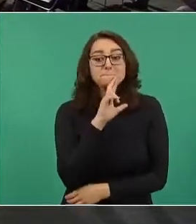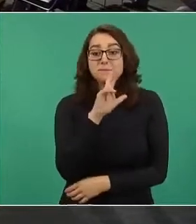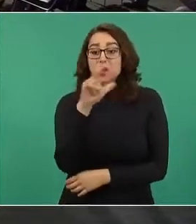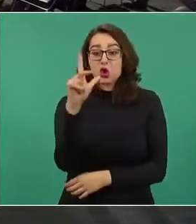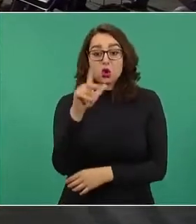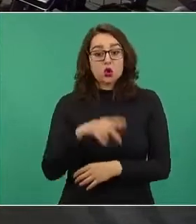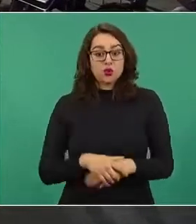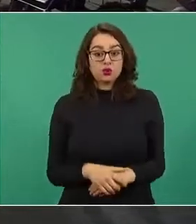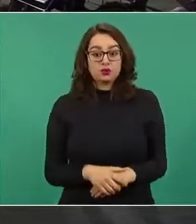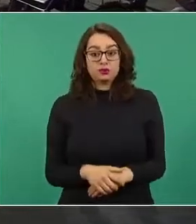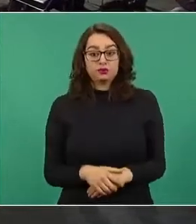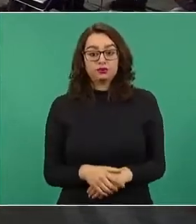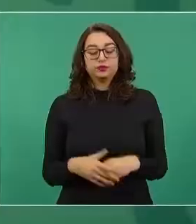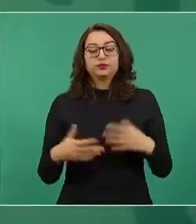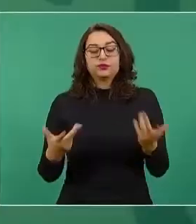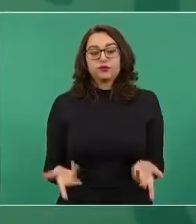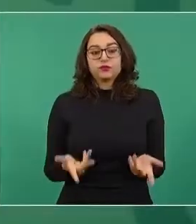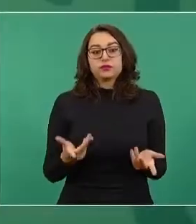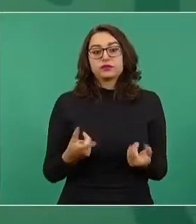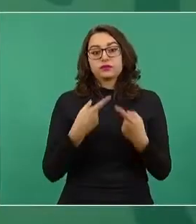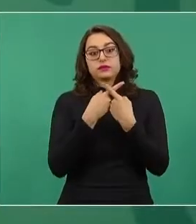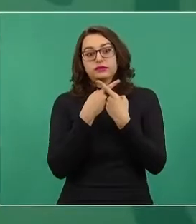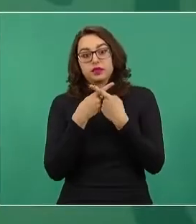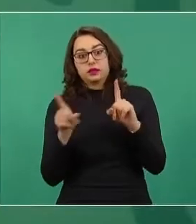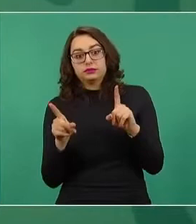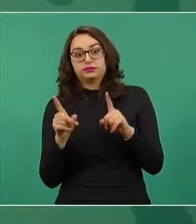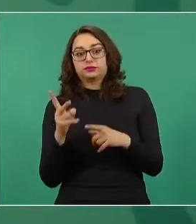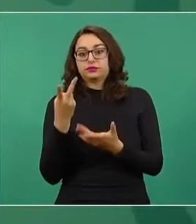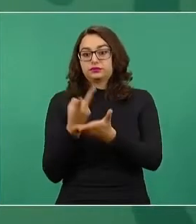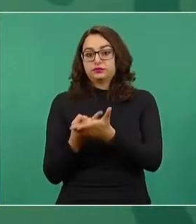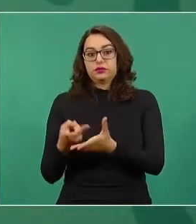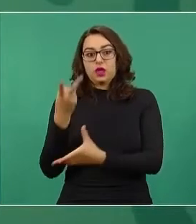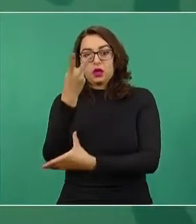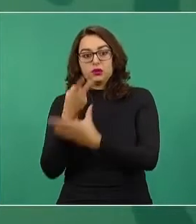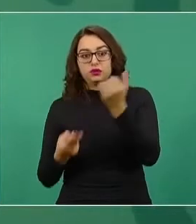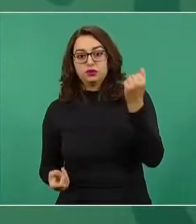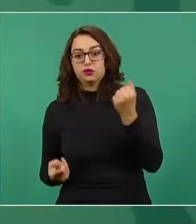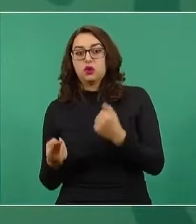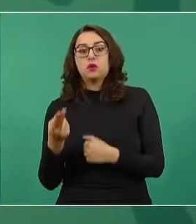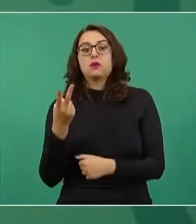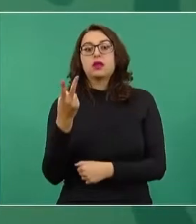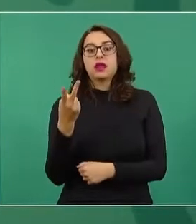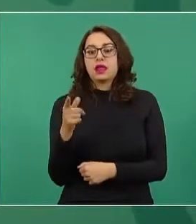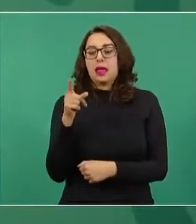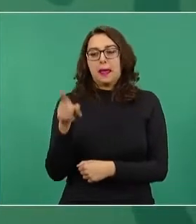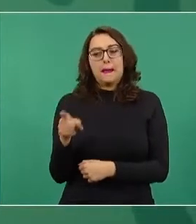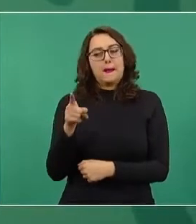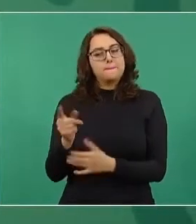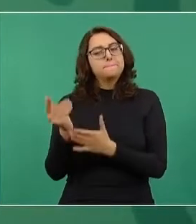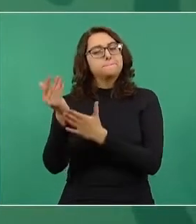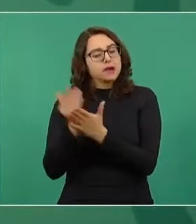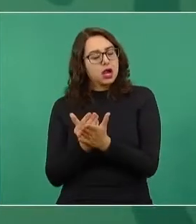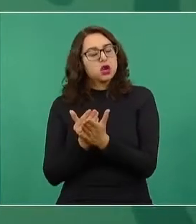incluso mejor que las de ciclo combinado, Es que el porque